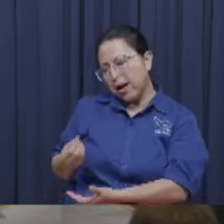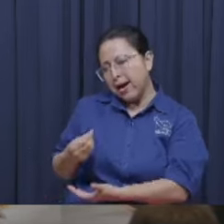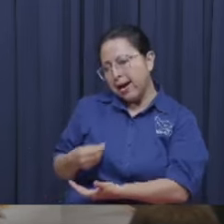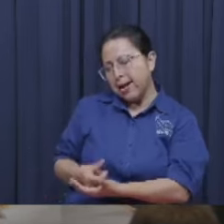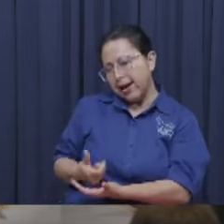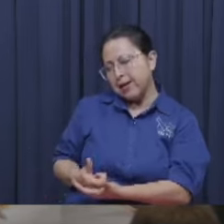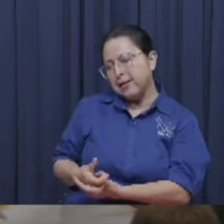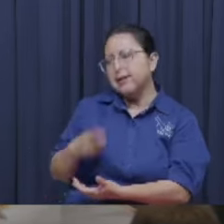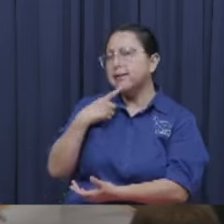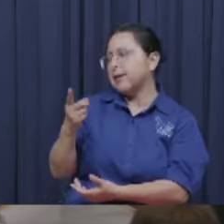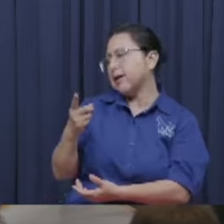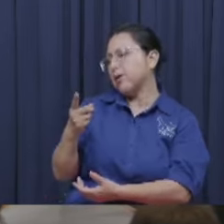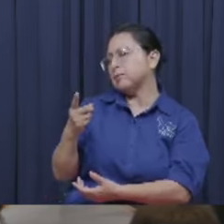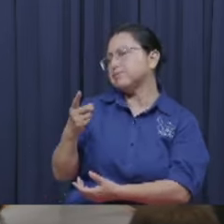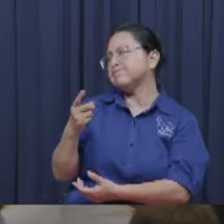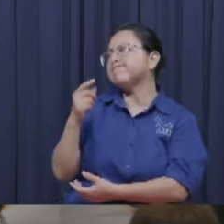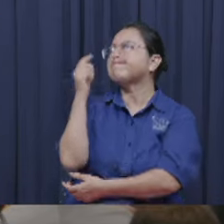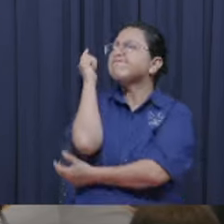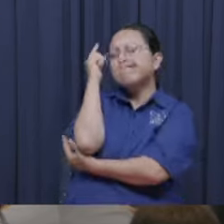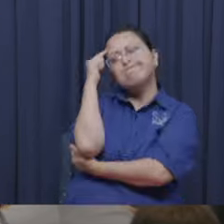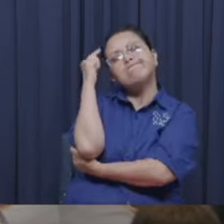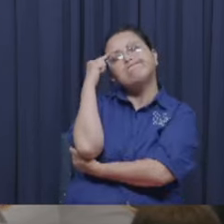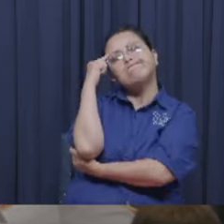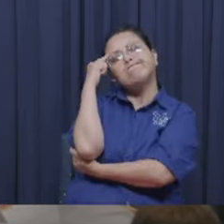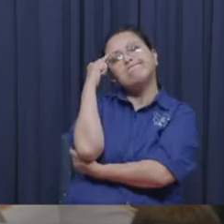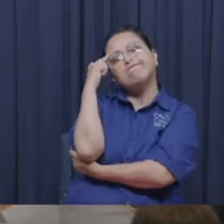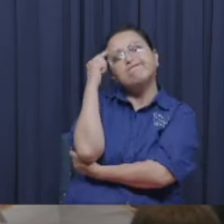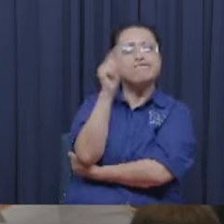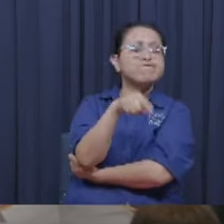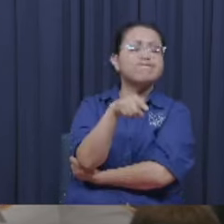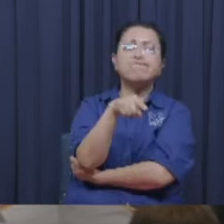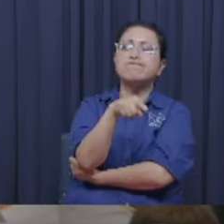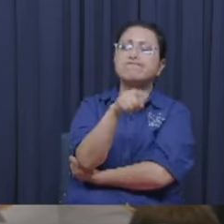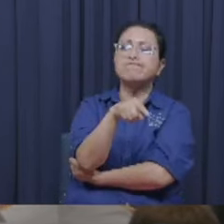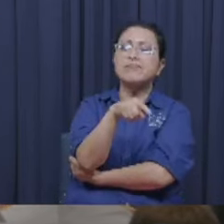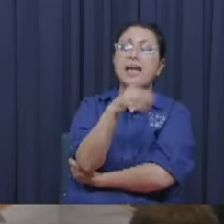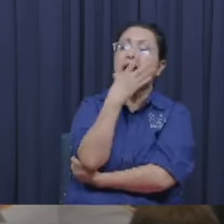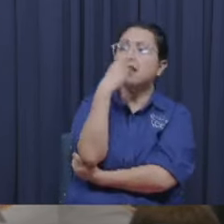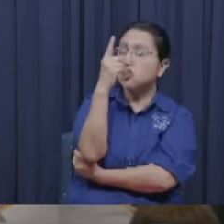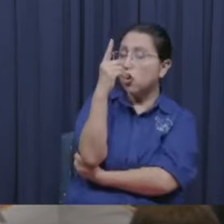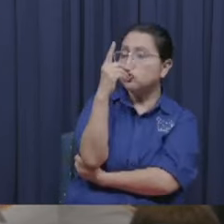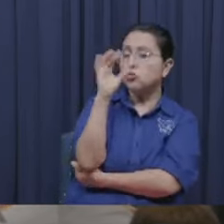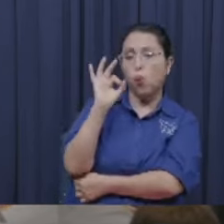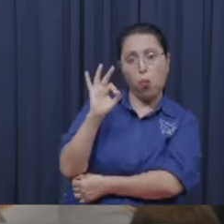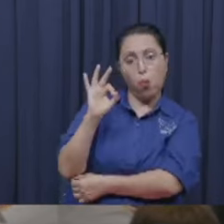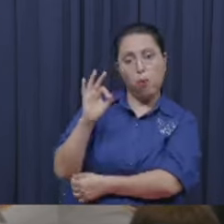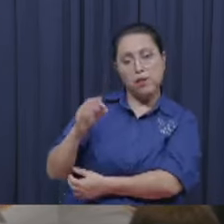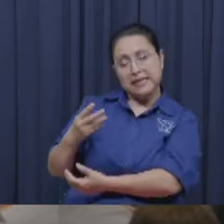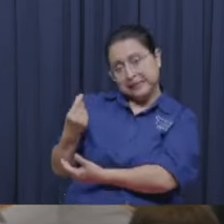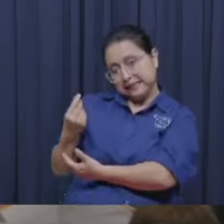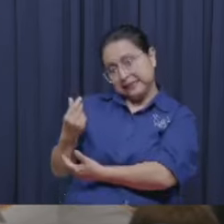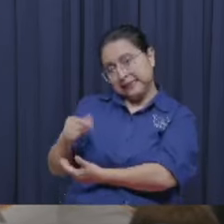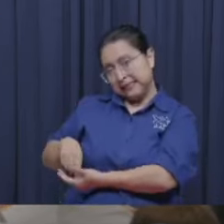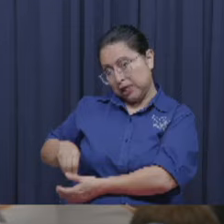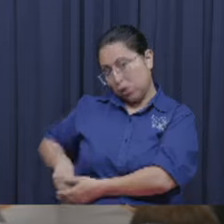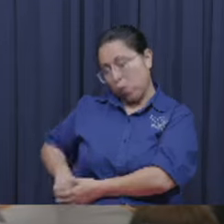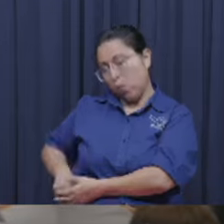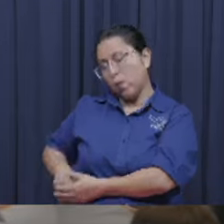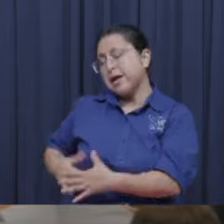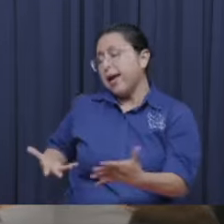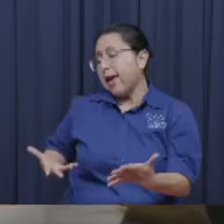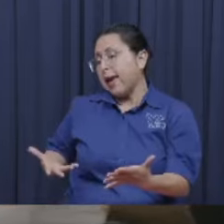Entonces evaluaron, ¿qué prefiero? ¿Profetizar bien o ganar bien? Ganar bien, me voy para allá, ya tengo un coyote.